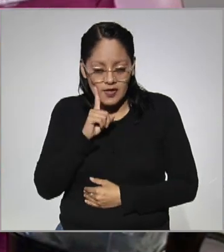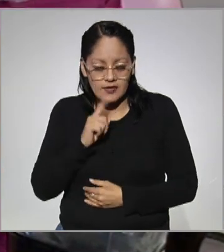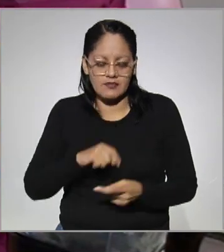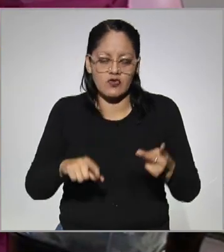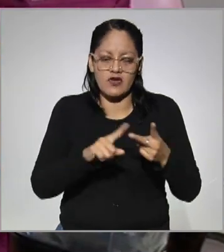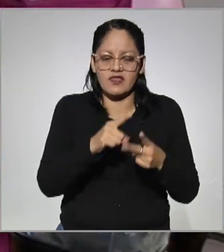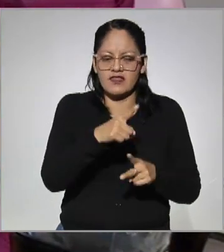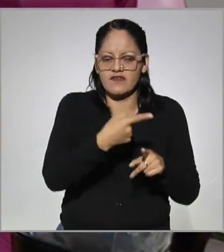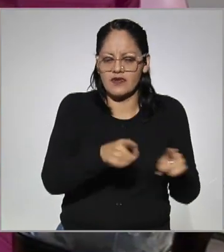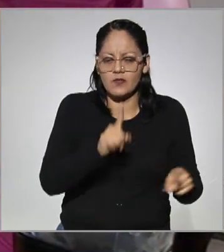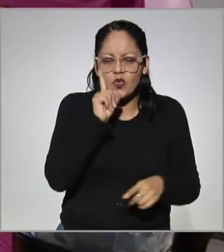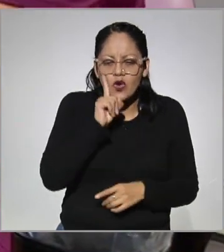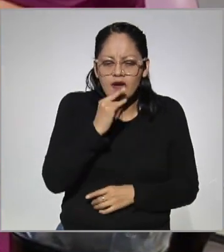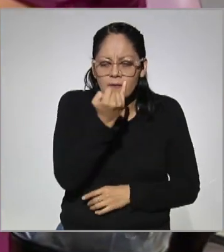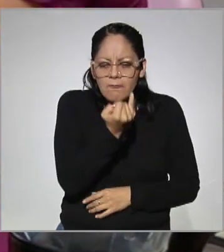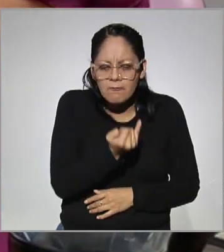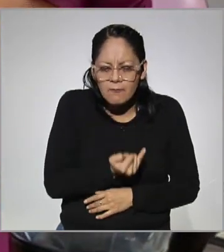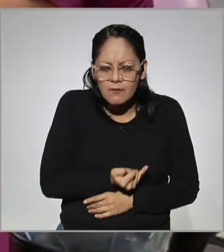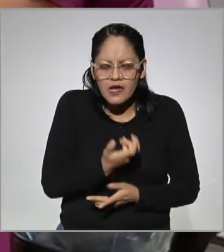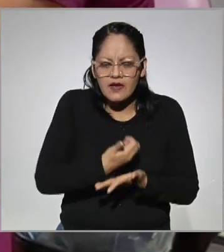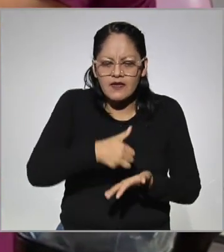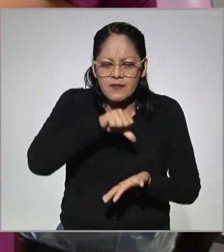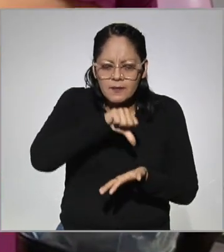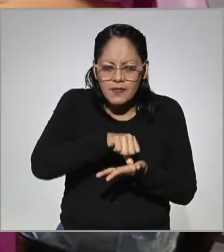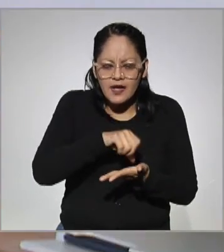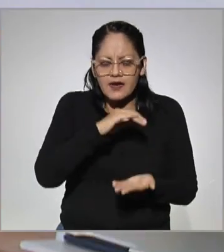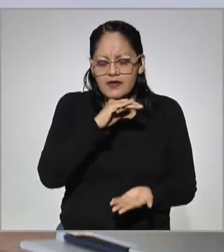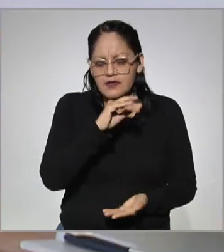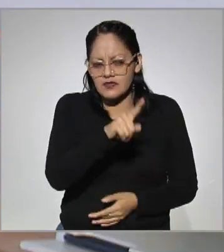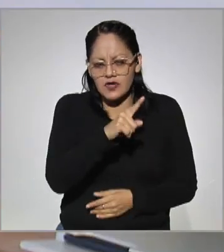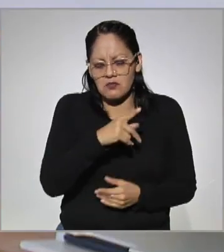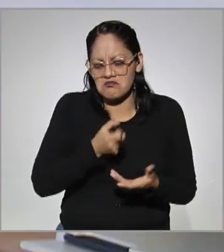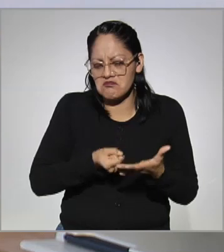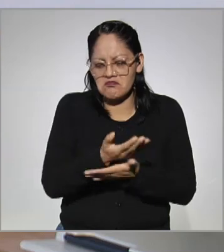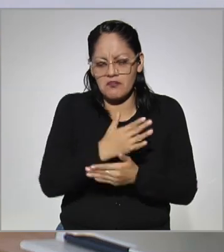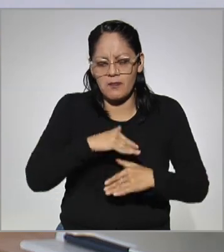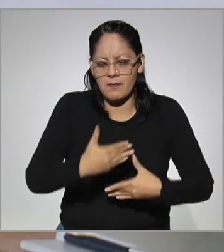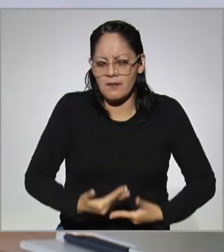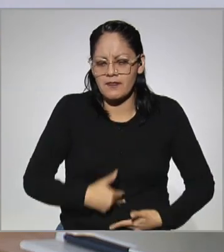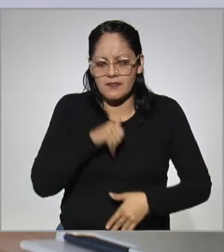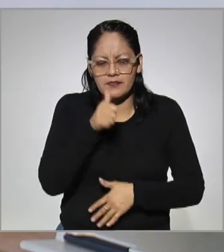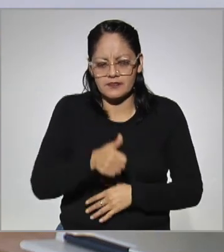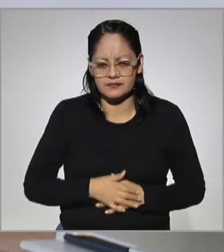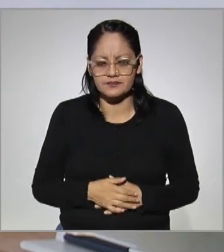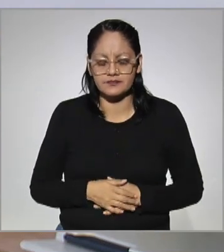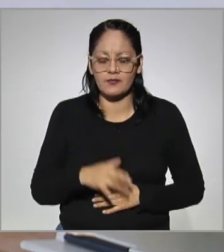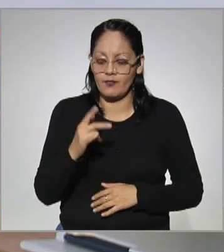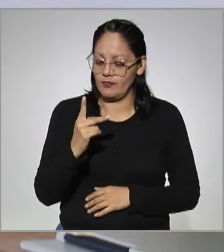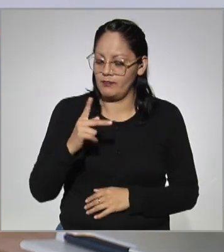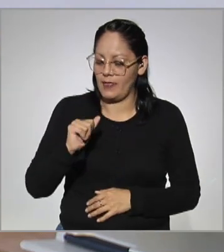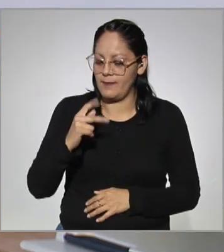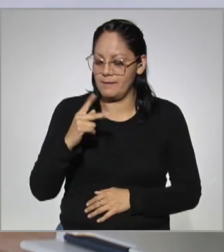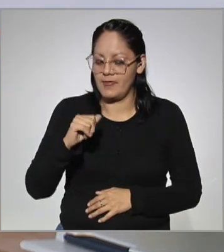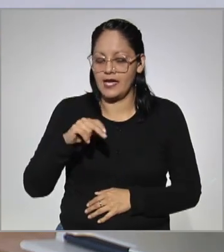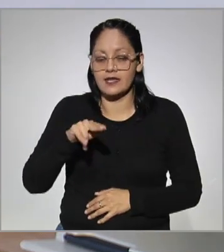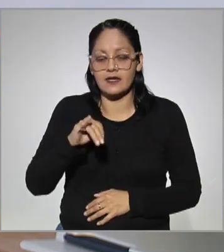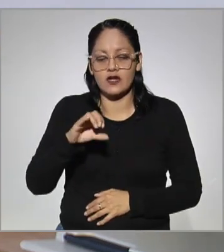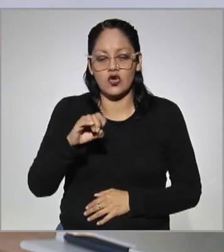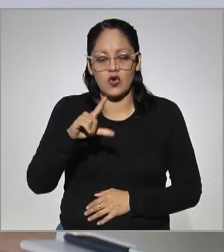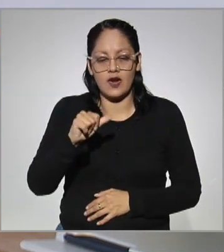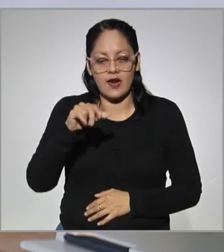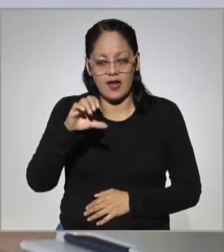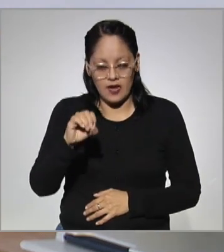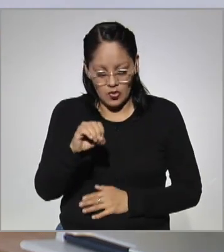paciente delgadita, pequeñita, que no ha tenido partos. El Papa Nicolau es un estudio que debe realizarse